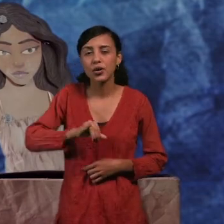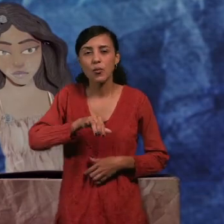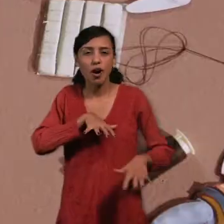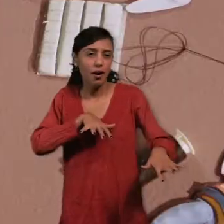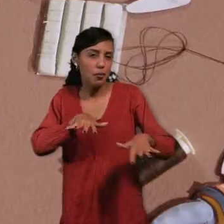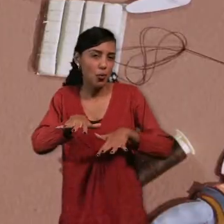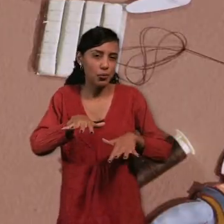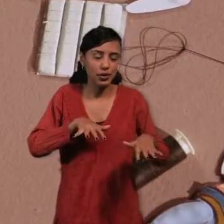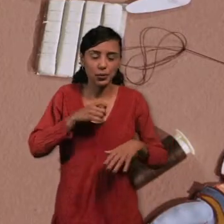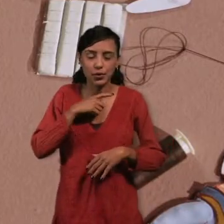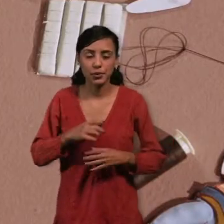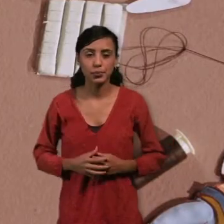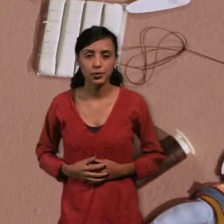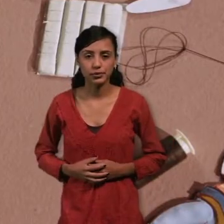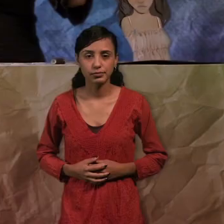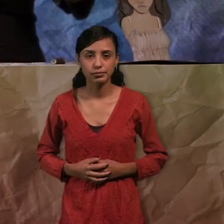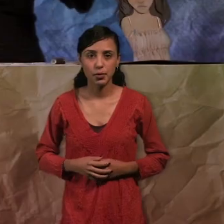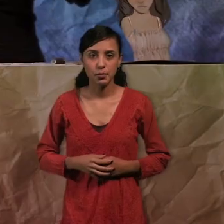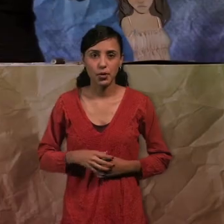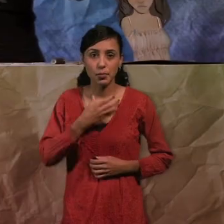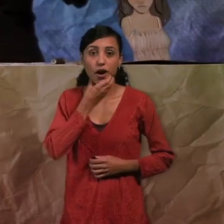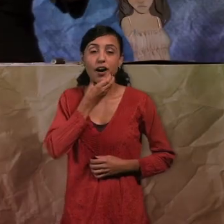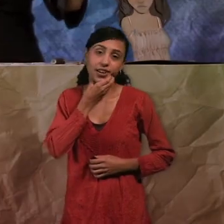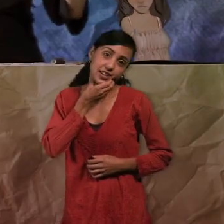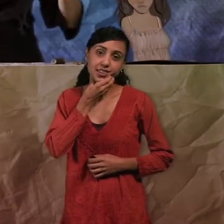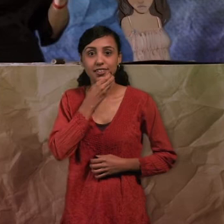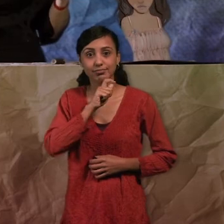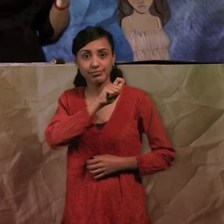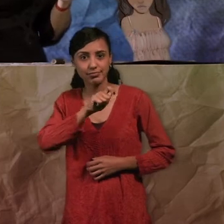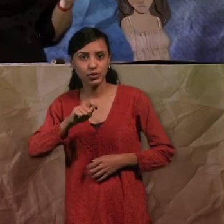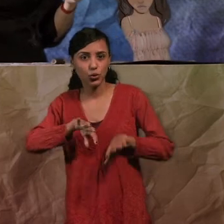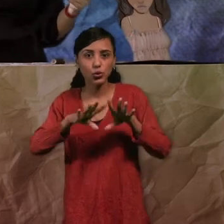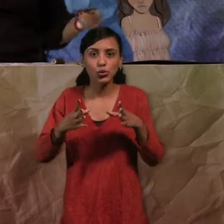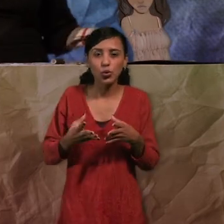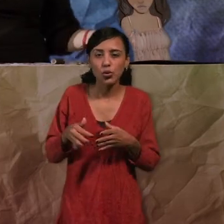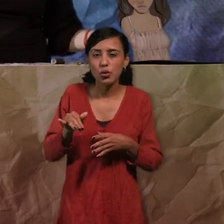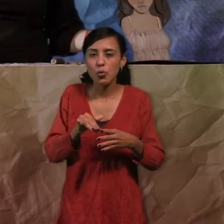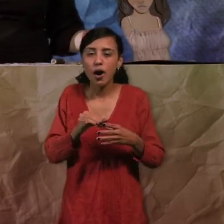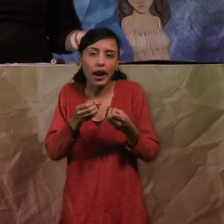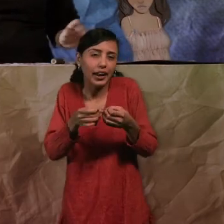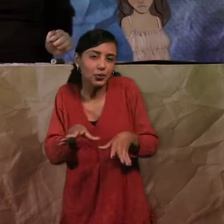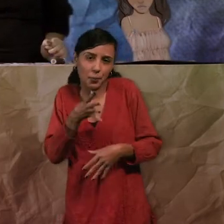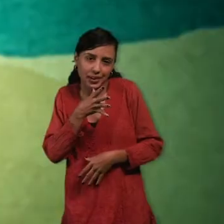fluido. Por ejemplo, si yo hago al dragón por la cabeza, el movimiento del resto del cuerpo es extremadamente fluido.